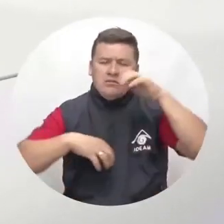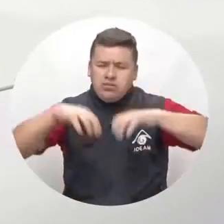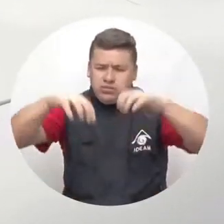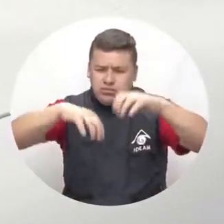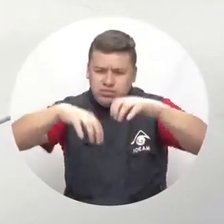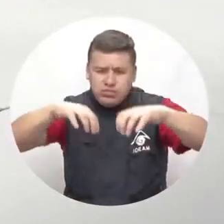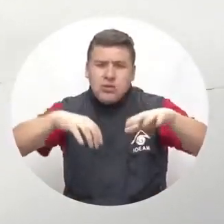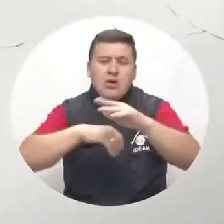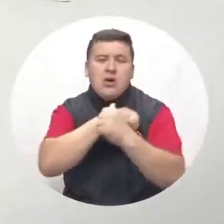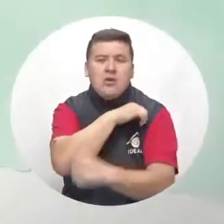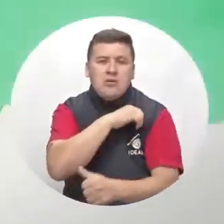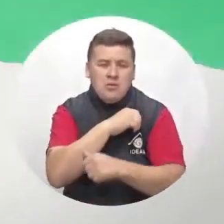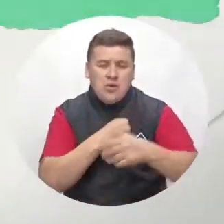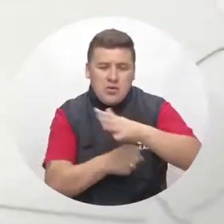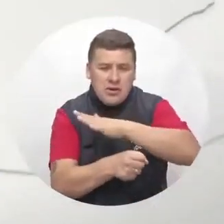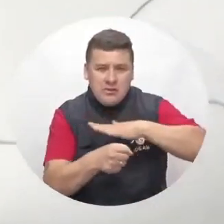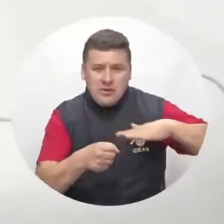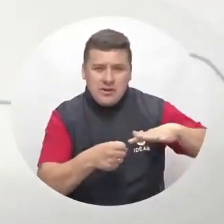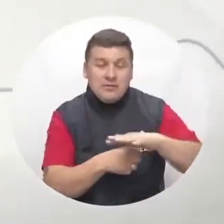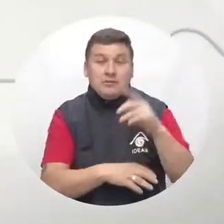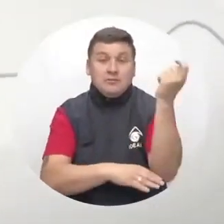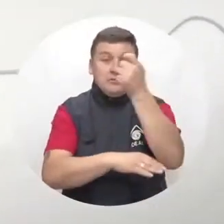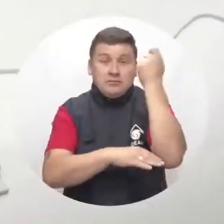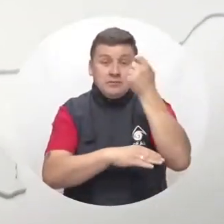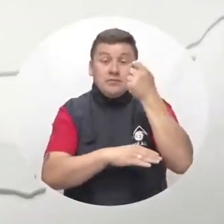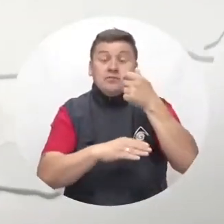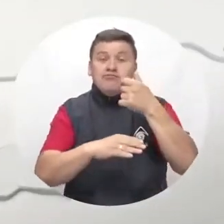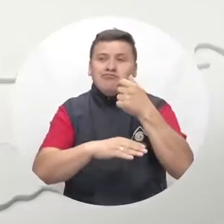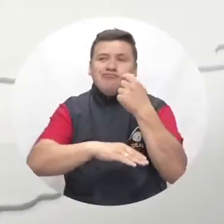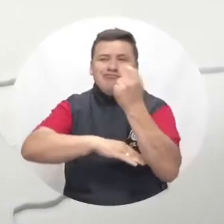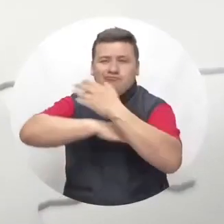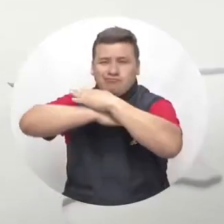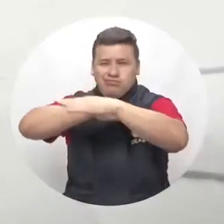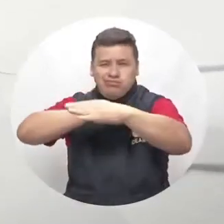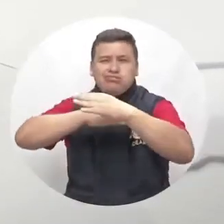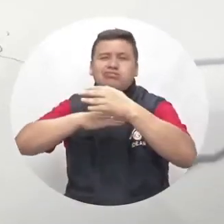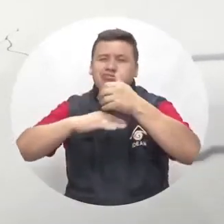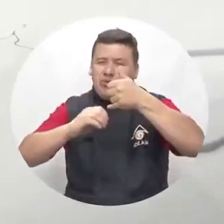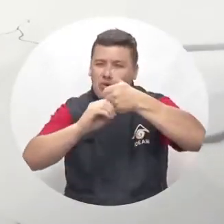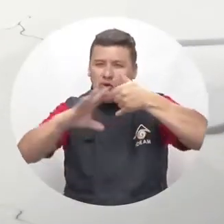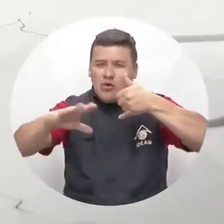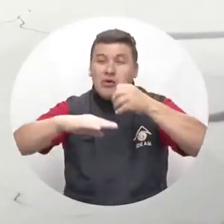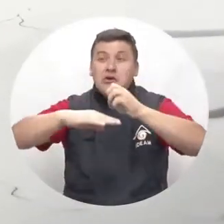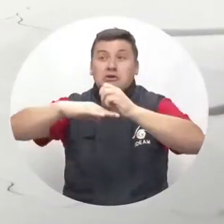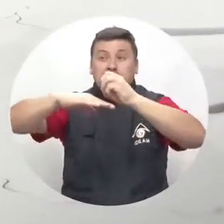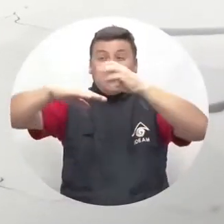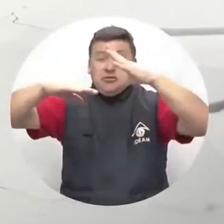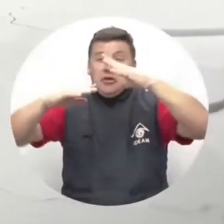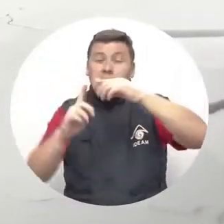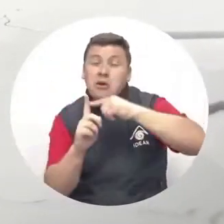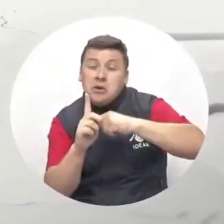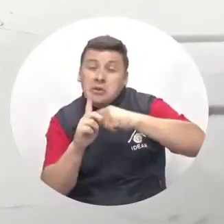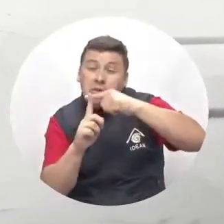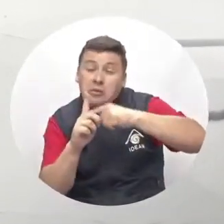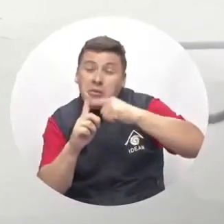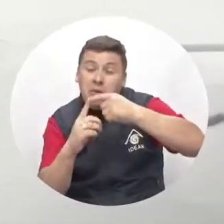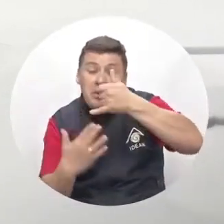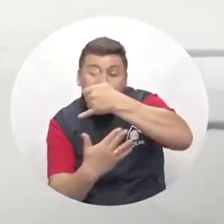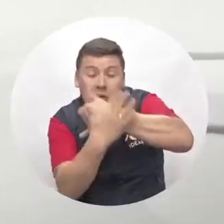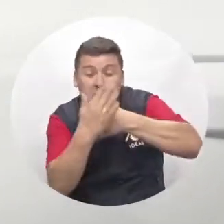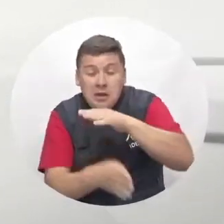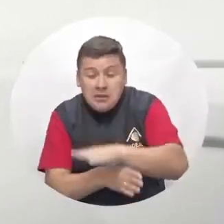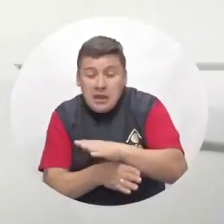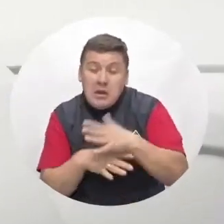en puntos de Boyacá y Cundinamarca. Los llanos de la Orinoquía siguen con buen tiempo y sol. La máxima temperatura en todo el país para la